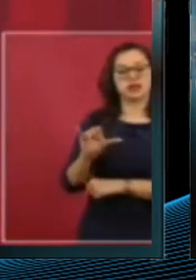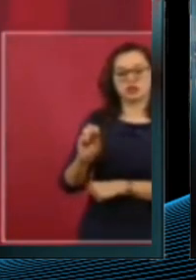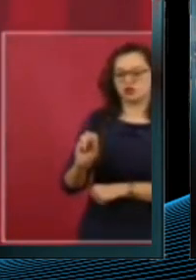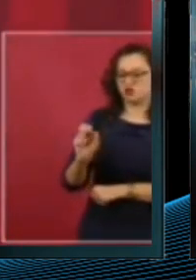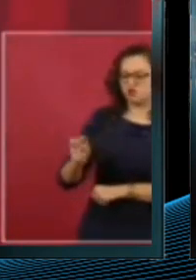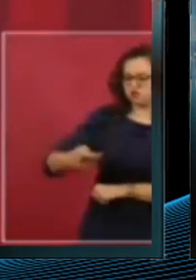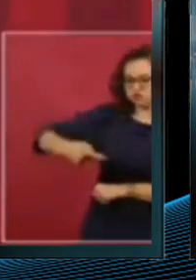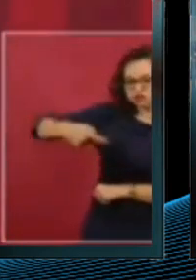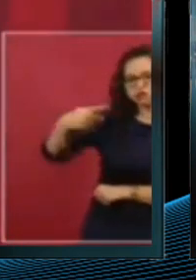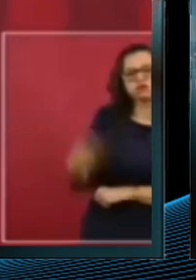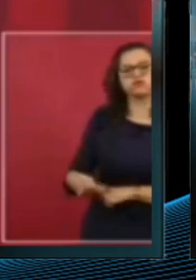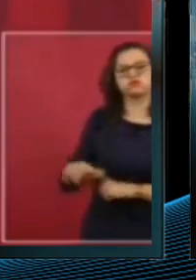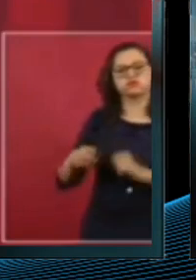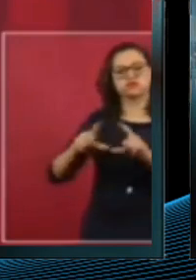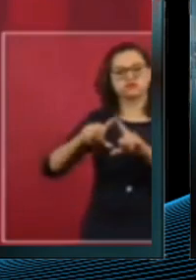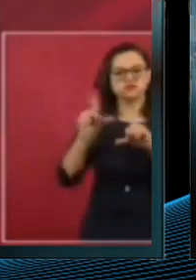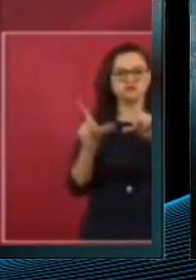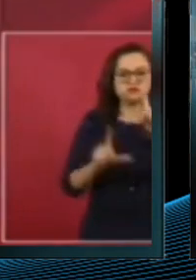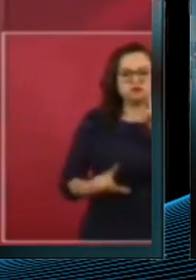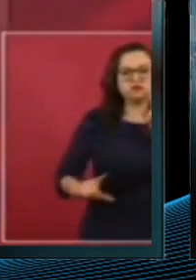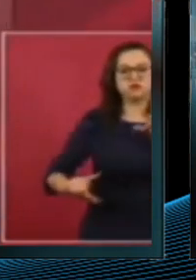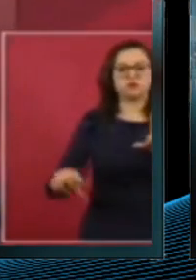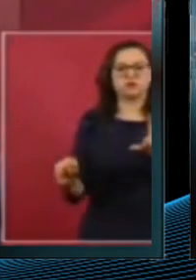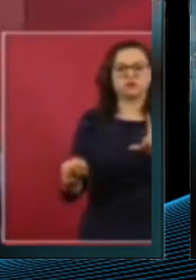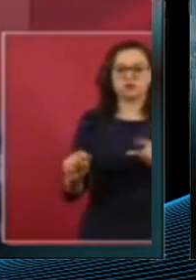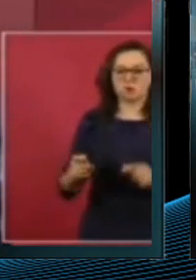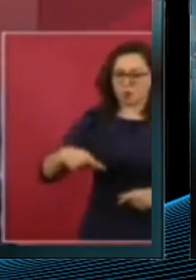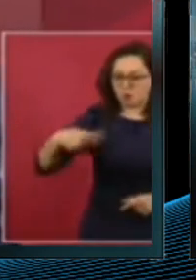nacionalicemos el litio.